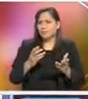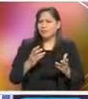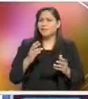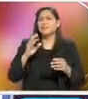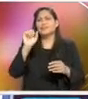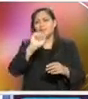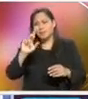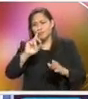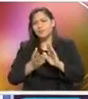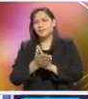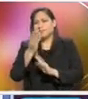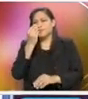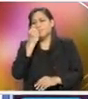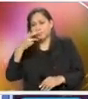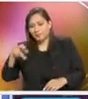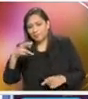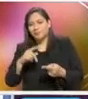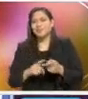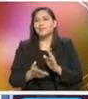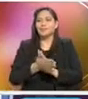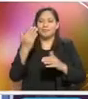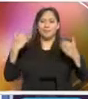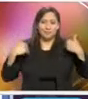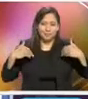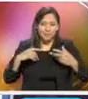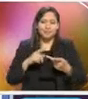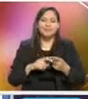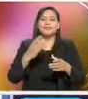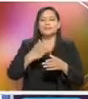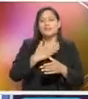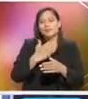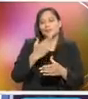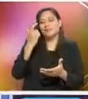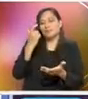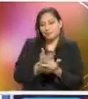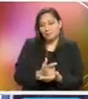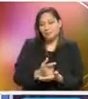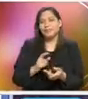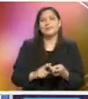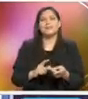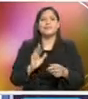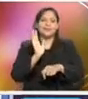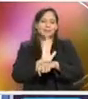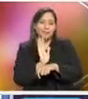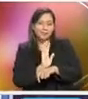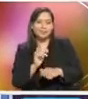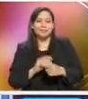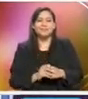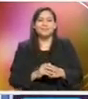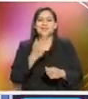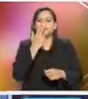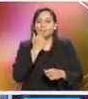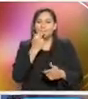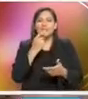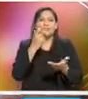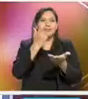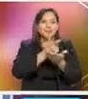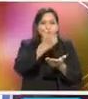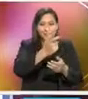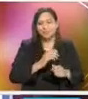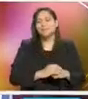reflexión que lo puedes hacer con tu pareja, o lo puedes hacer tú solo, o lo puedes hacer en familia, ¿no? Y también está muy bien que involucres a los niños. Entonces haces el ejercicio,